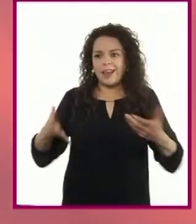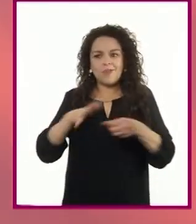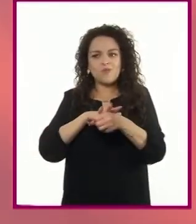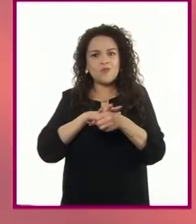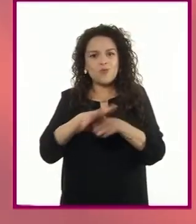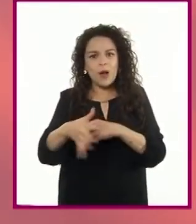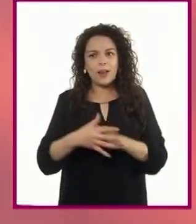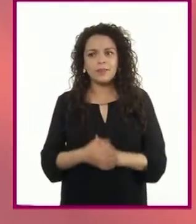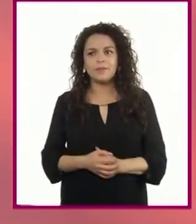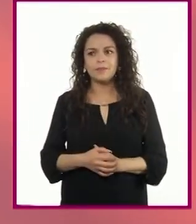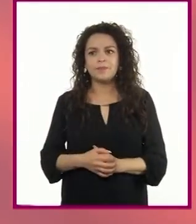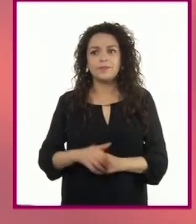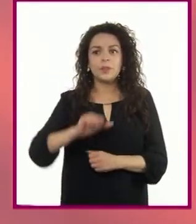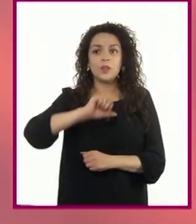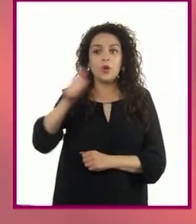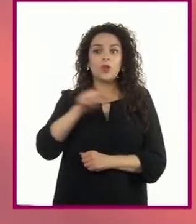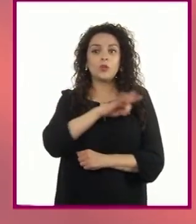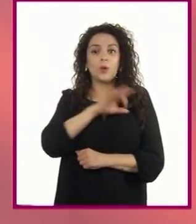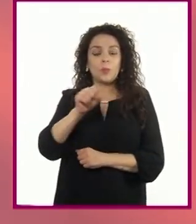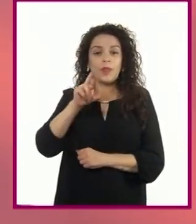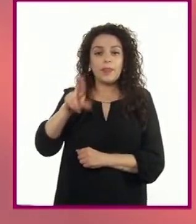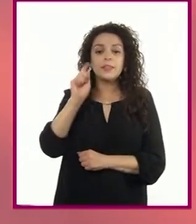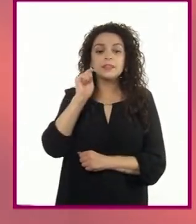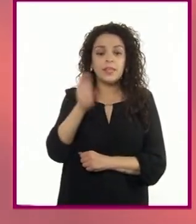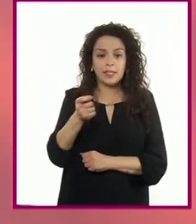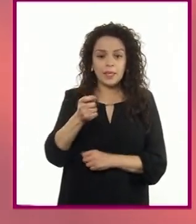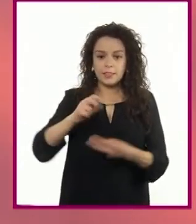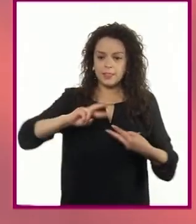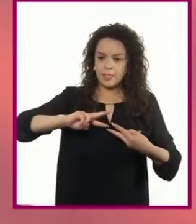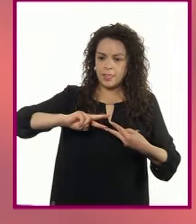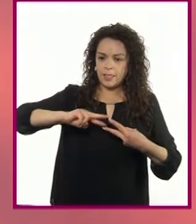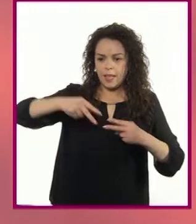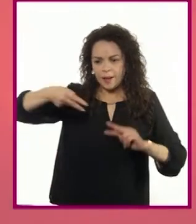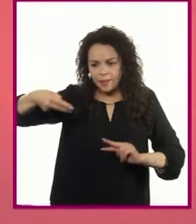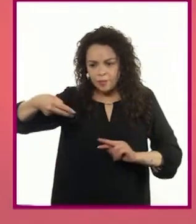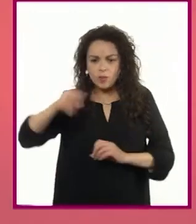factores pueden ser los genéticos y la edad, pero hay